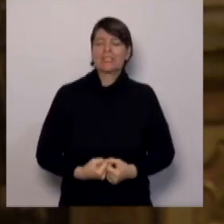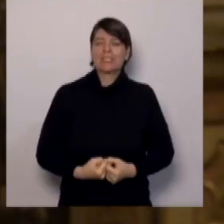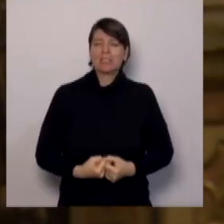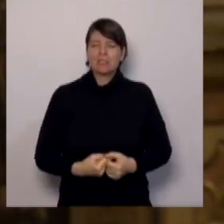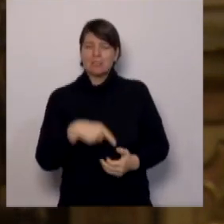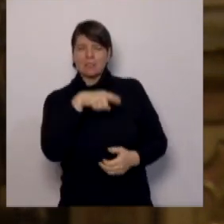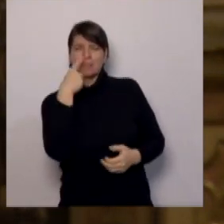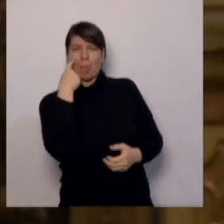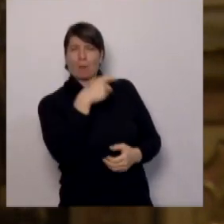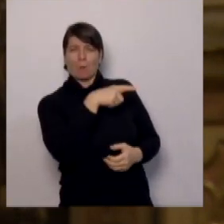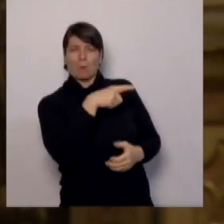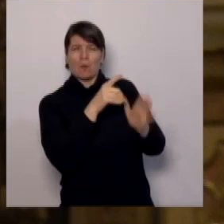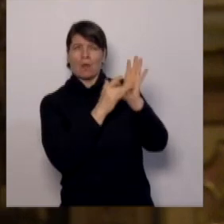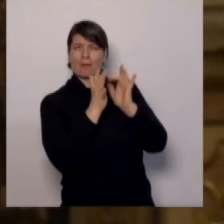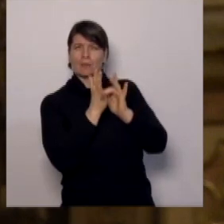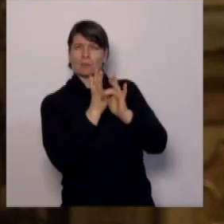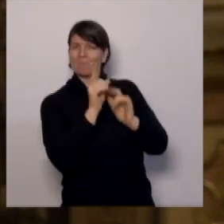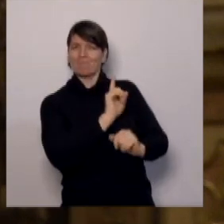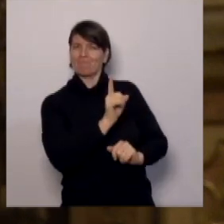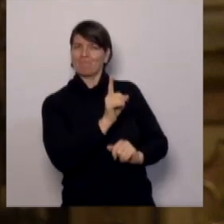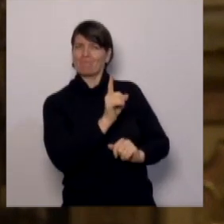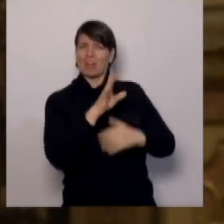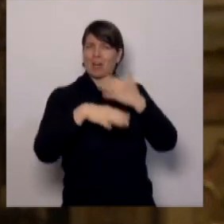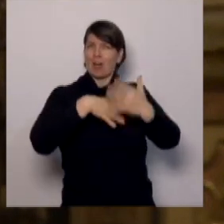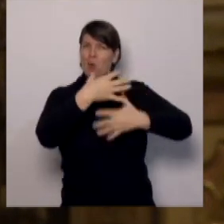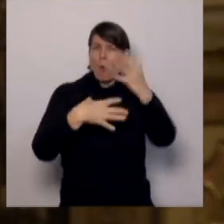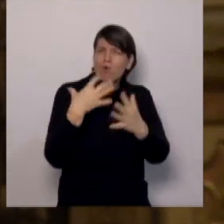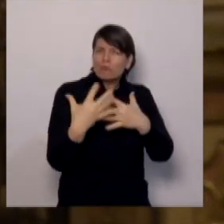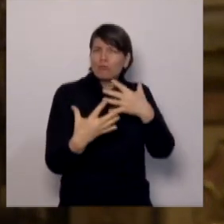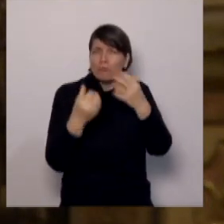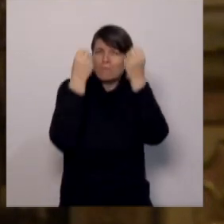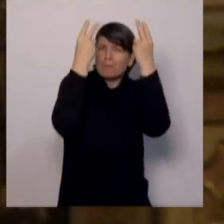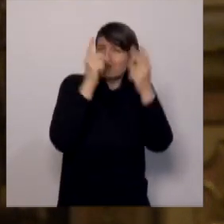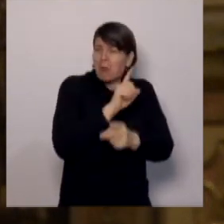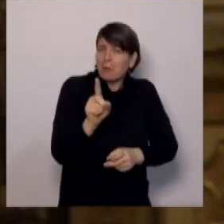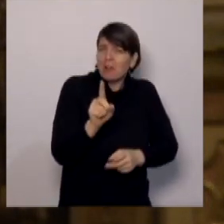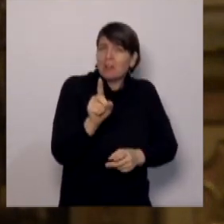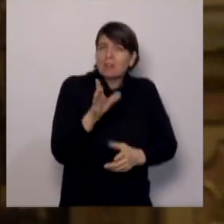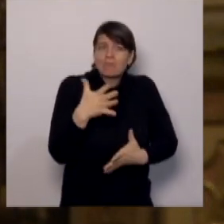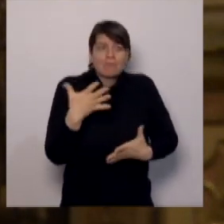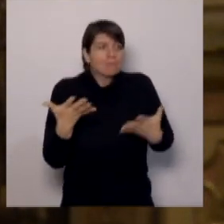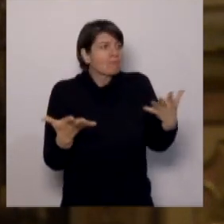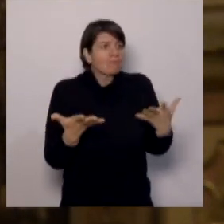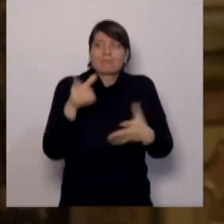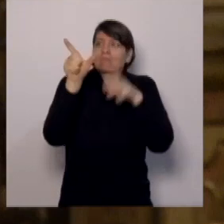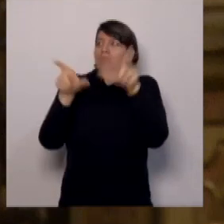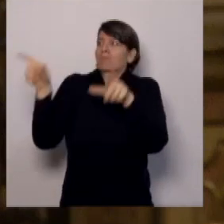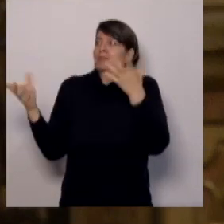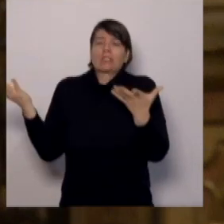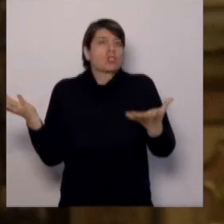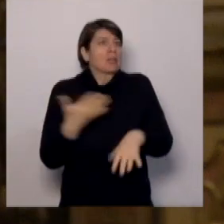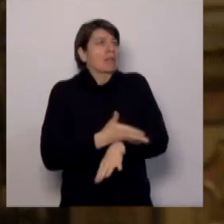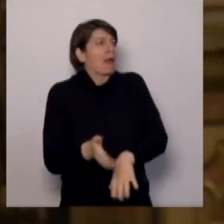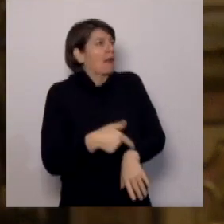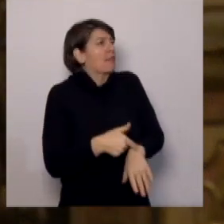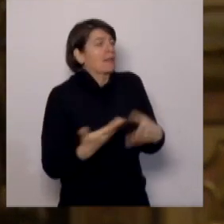Cuando se dieron cuenta que Jesús no participaba de esa rebelión y no levantaba de esa rebelión, no sabían qué hacer con los hombres y